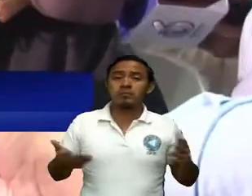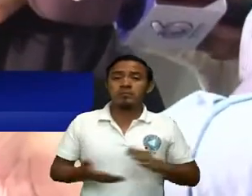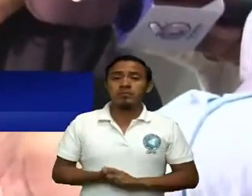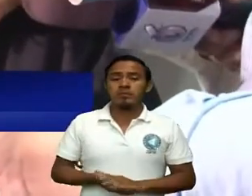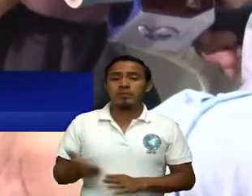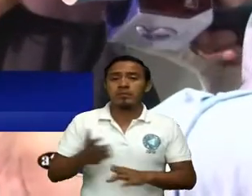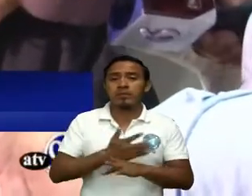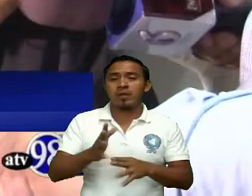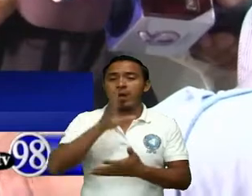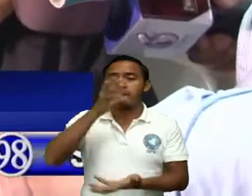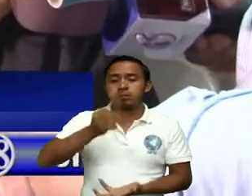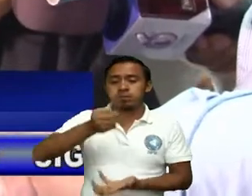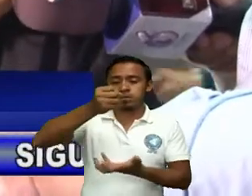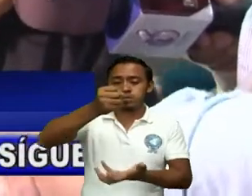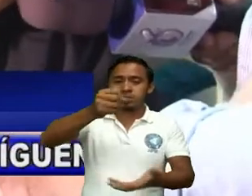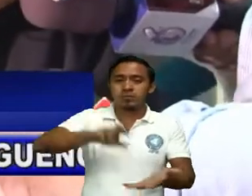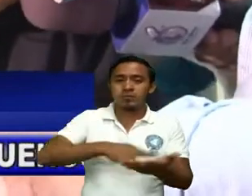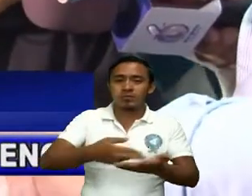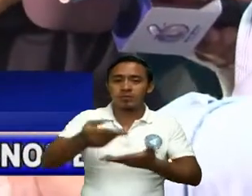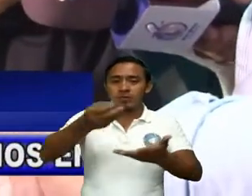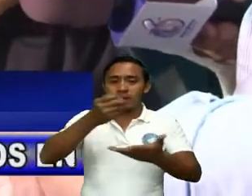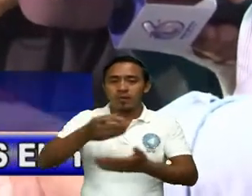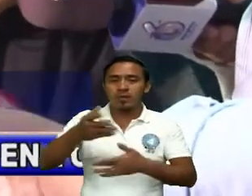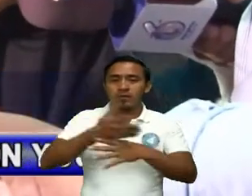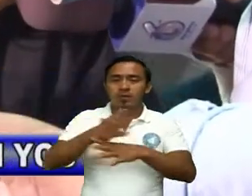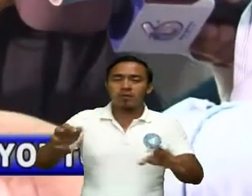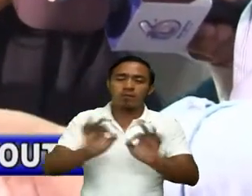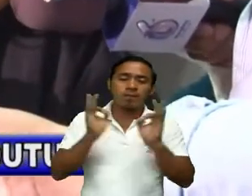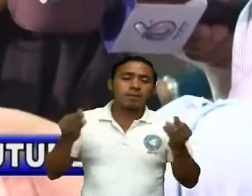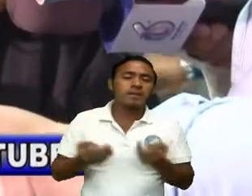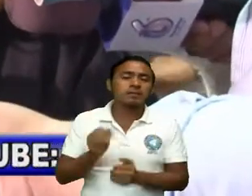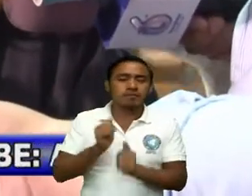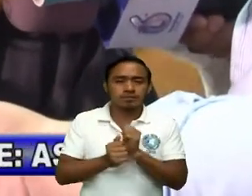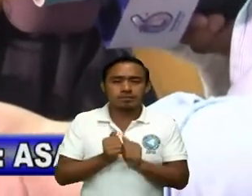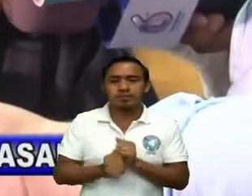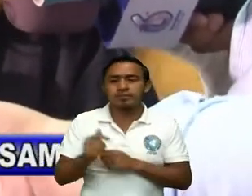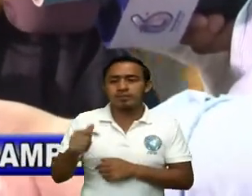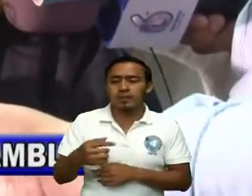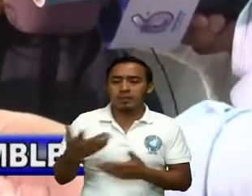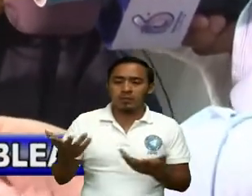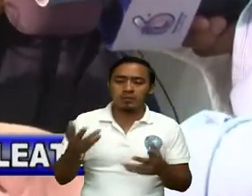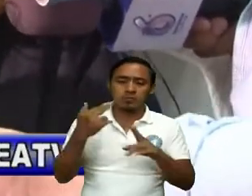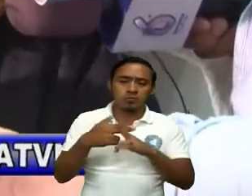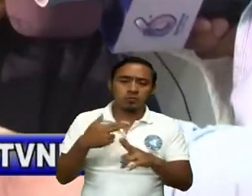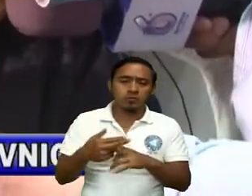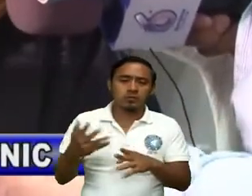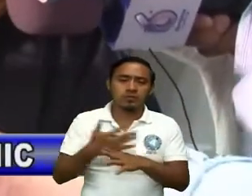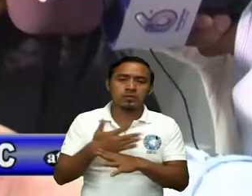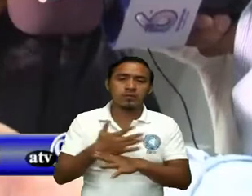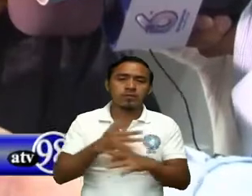los paquetes alimentarios a familias en riesgo. Aquí nos estamos refiriendo a diferentes grupos de población, por